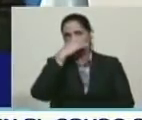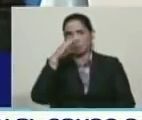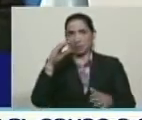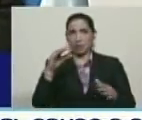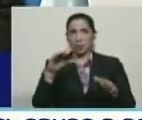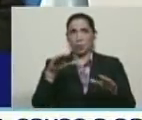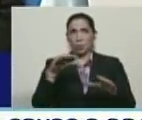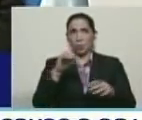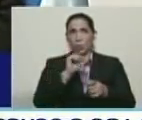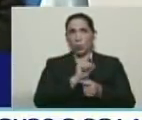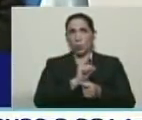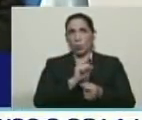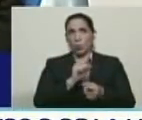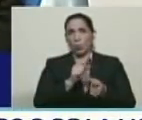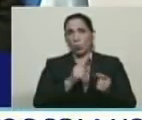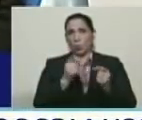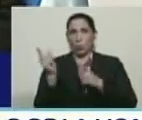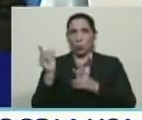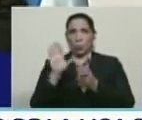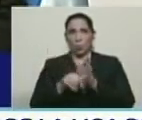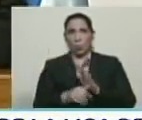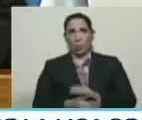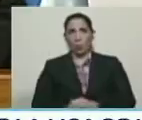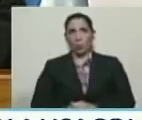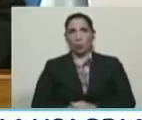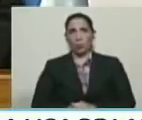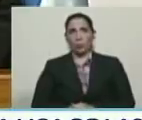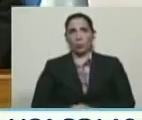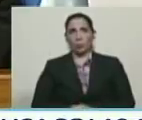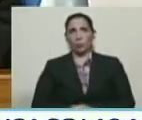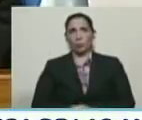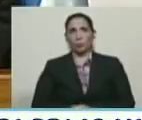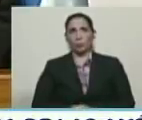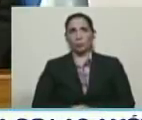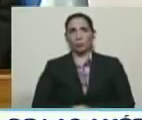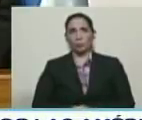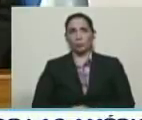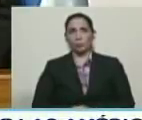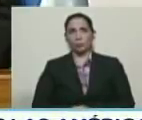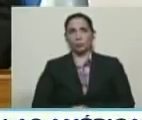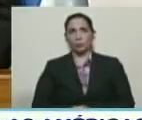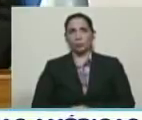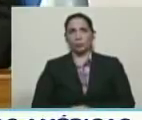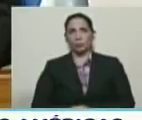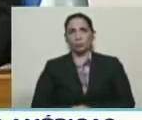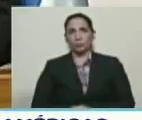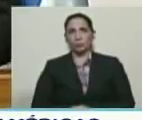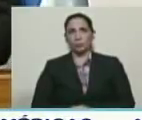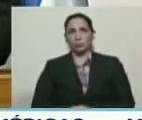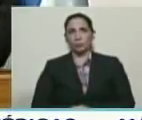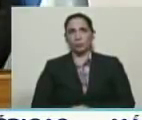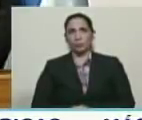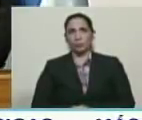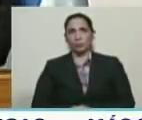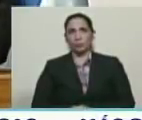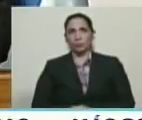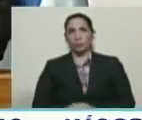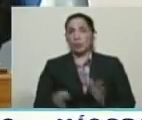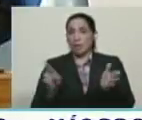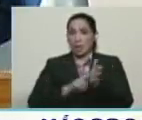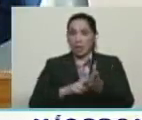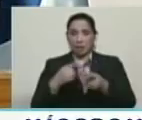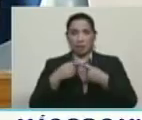Quiero en este sentido expresar que en estos 15 meses de gestión, repito, a diferencia de lo que